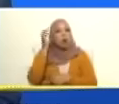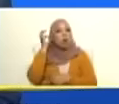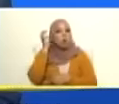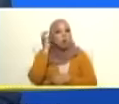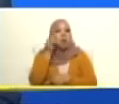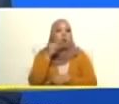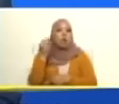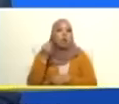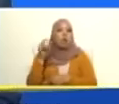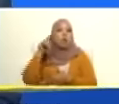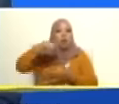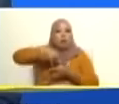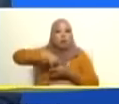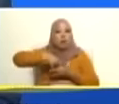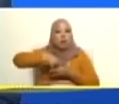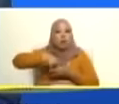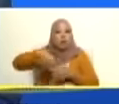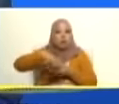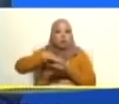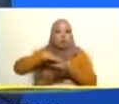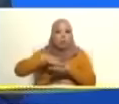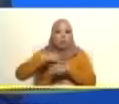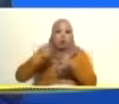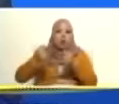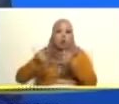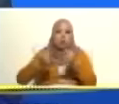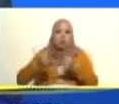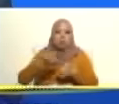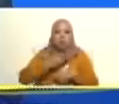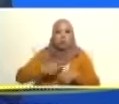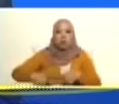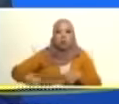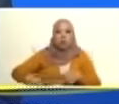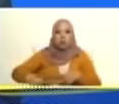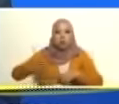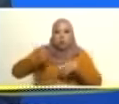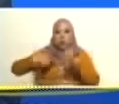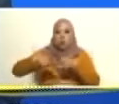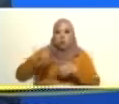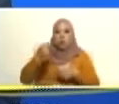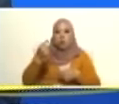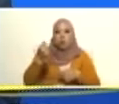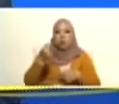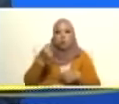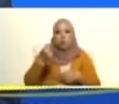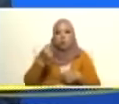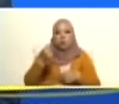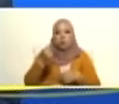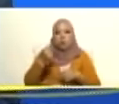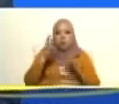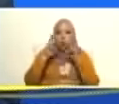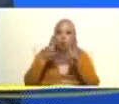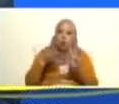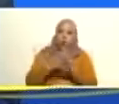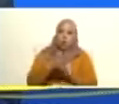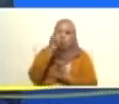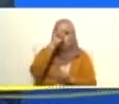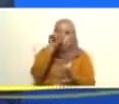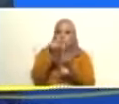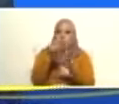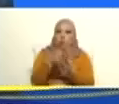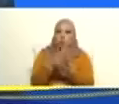joven carabobeña, ministra de Comercio, reincidente en comercio, nos diera su visión de toda esa etapa